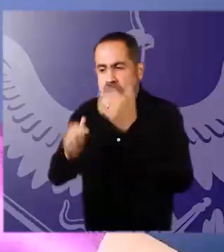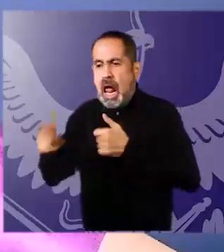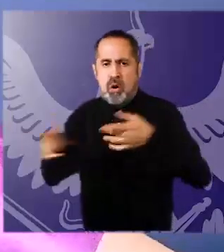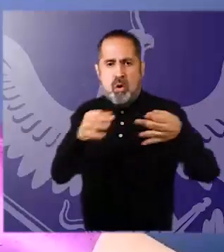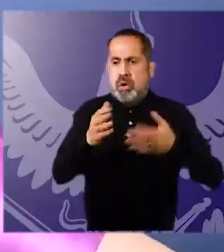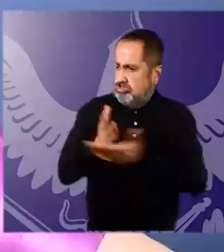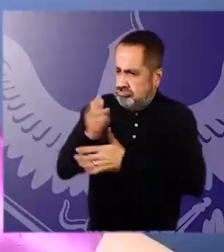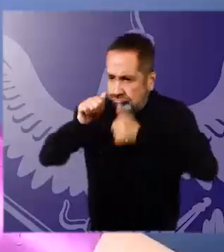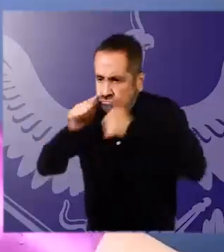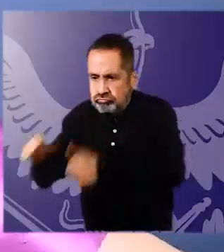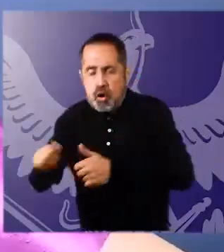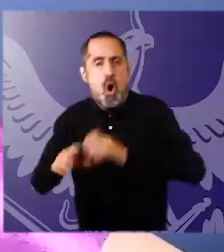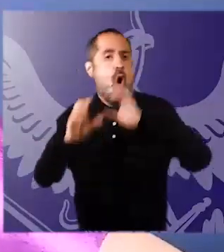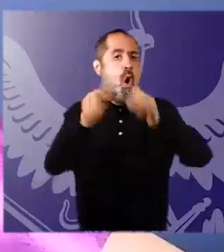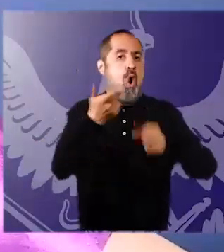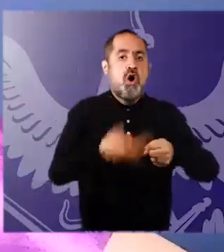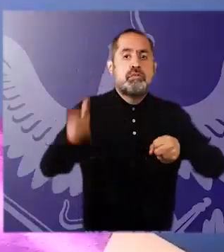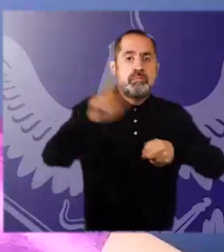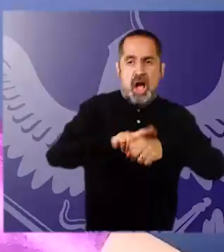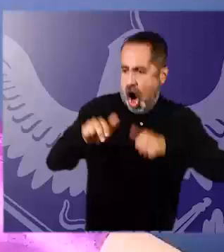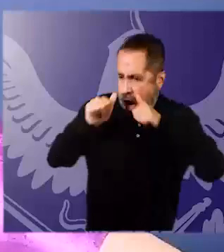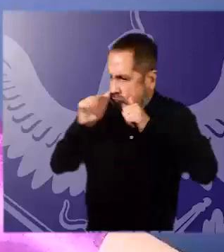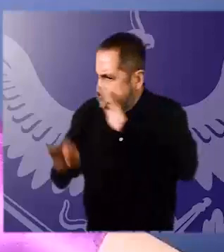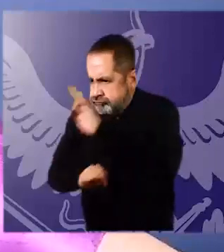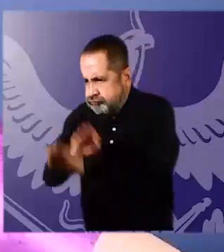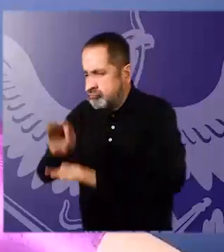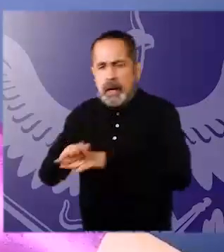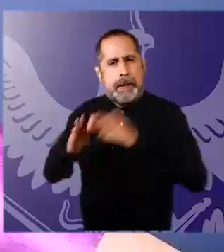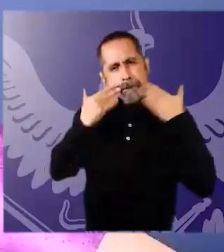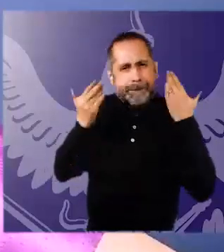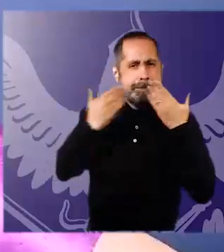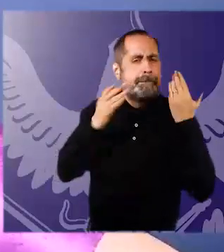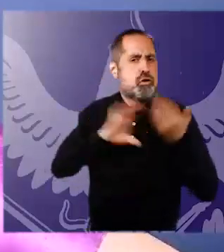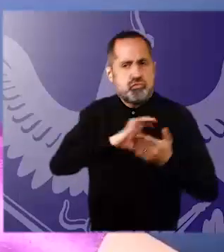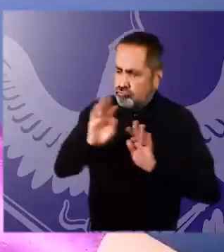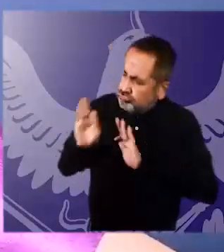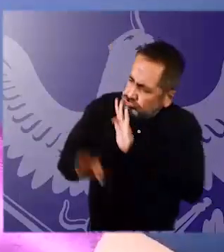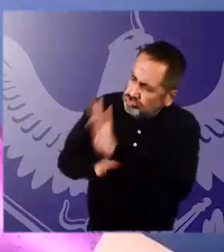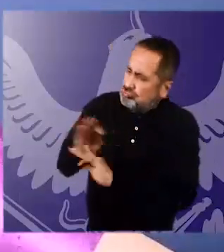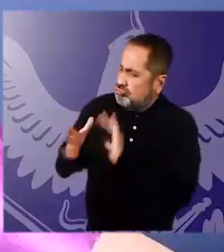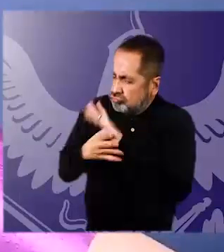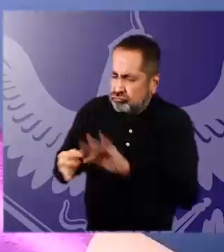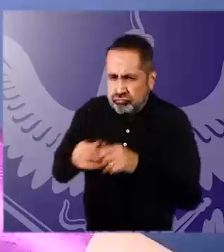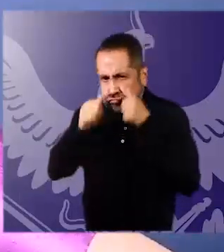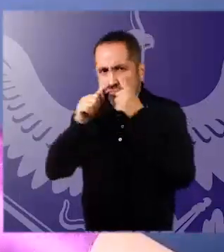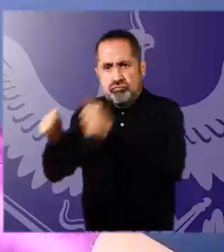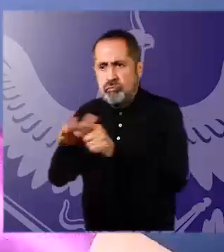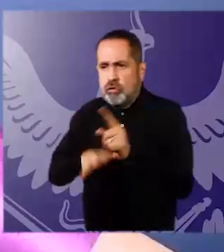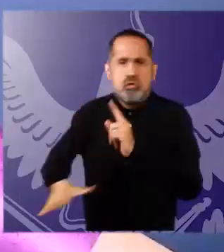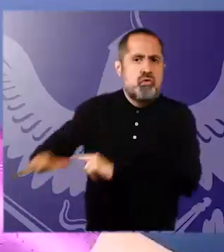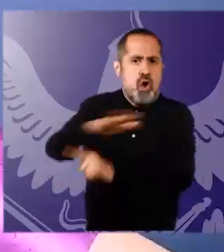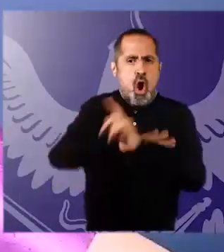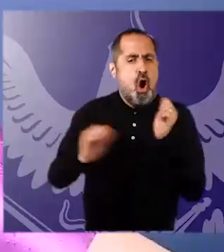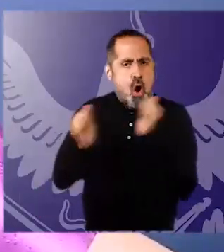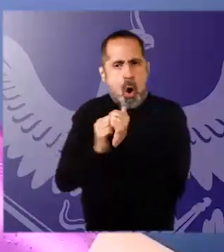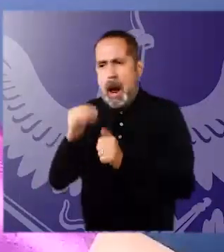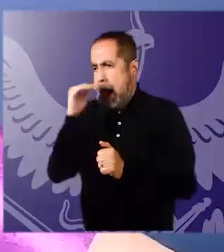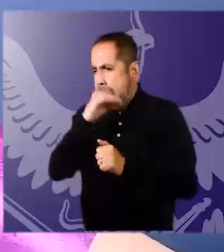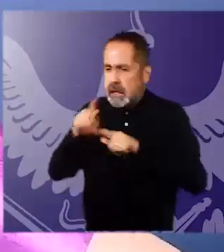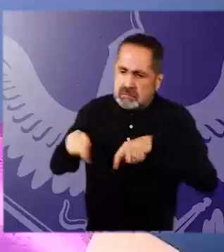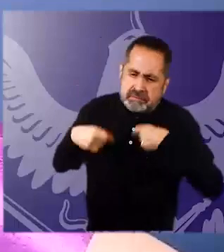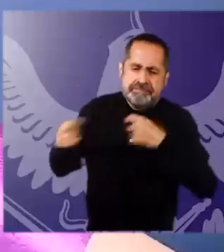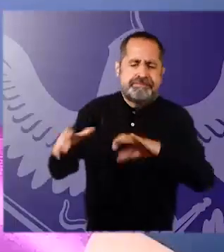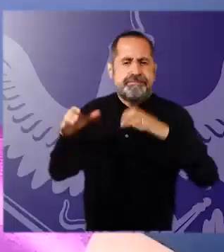sexual, si a eso le sumamos servicios de salud verdaderamente amigables al alcance, con